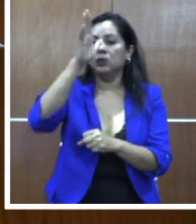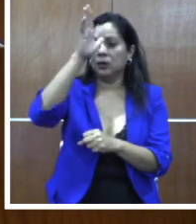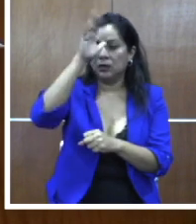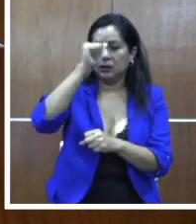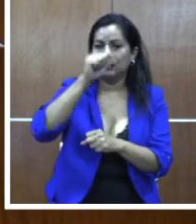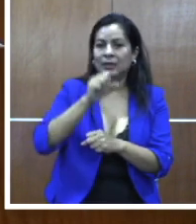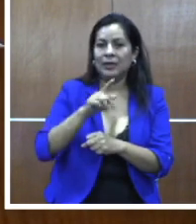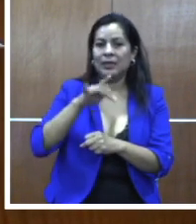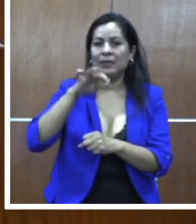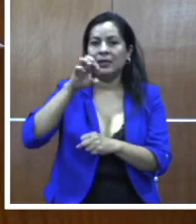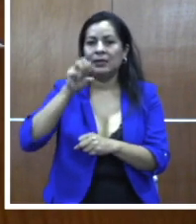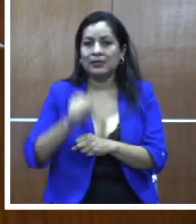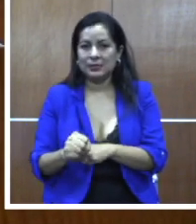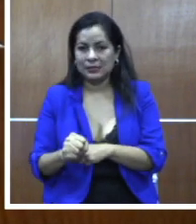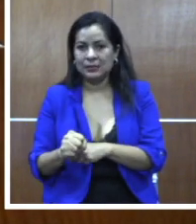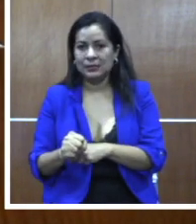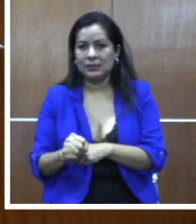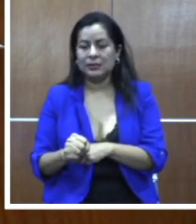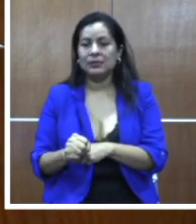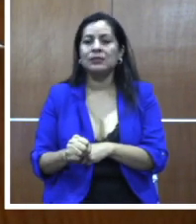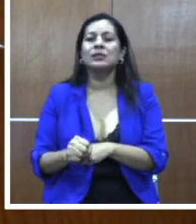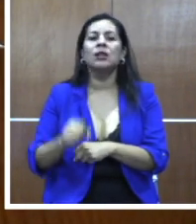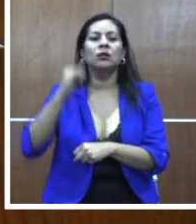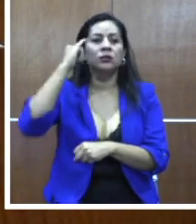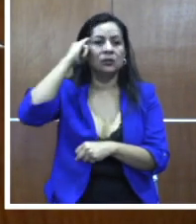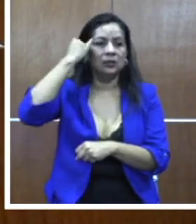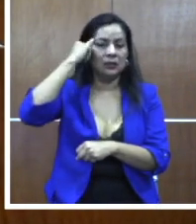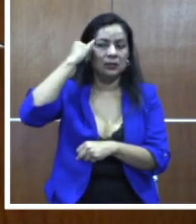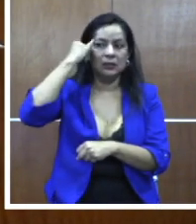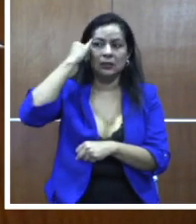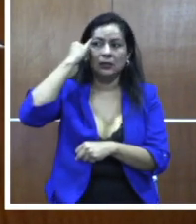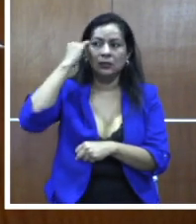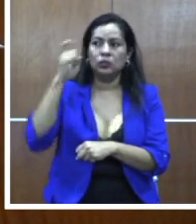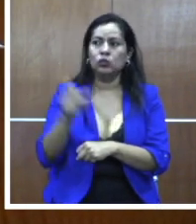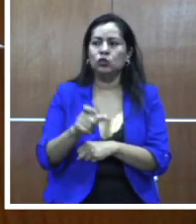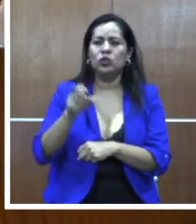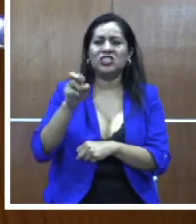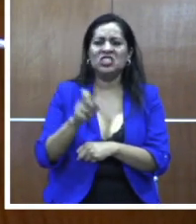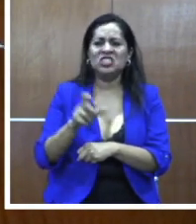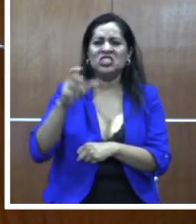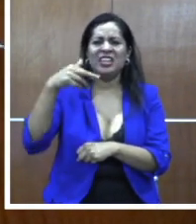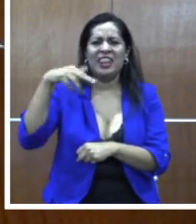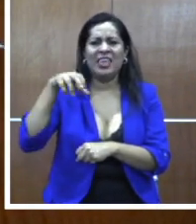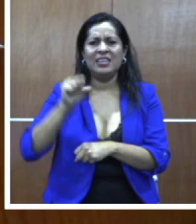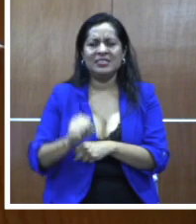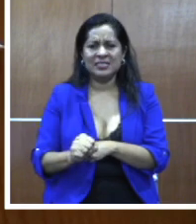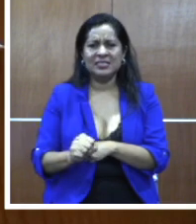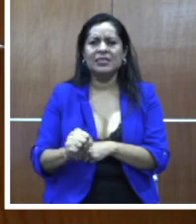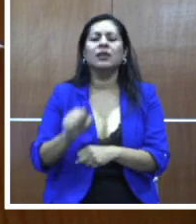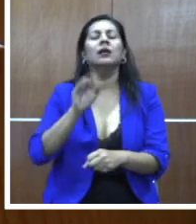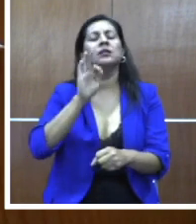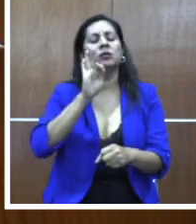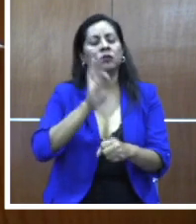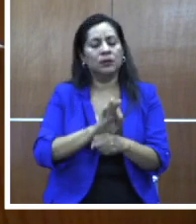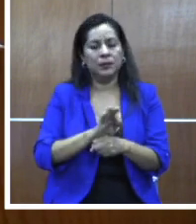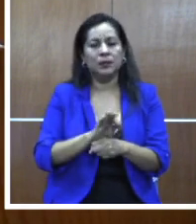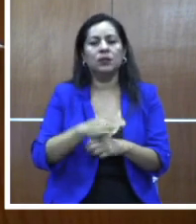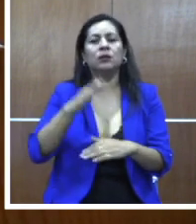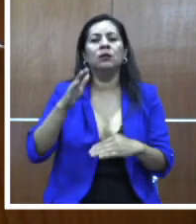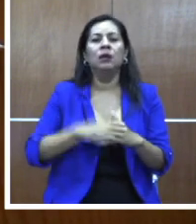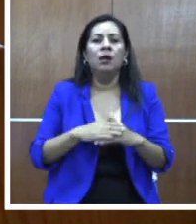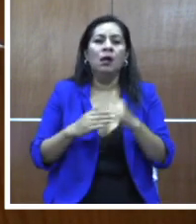San Andrés de los indígenas tzotziles, que ha sido la defensa de los